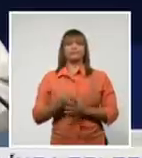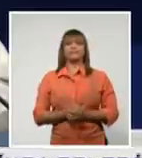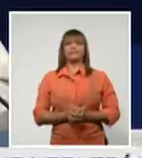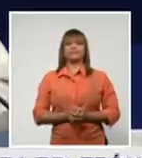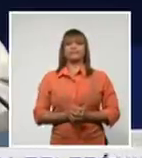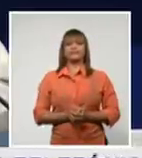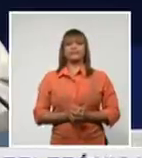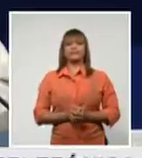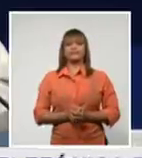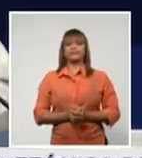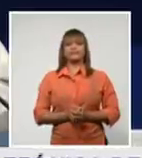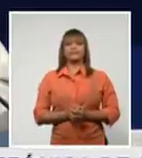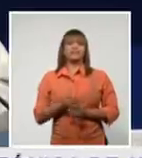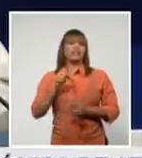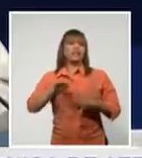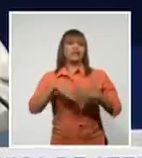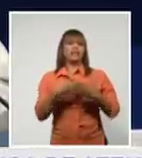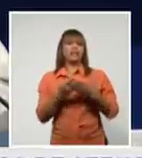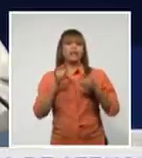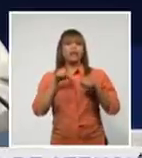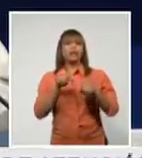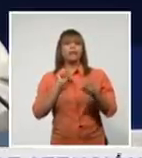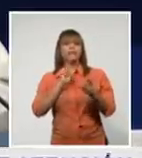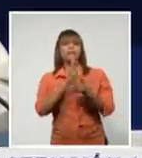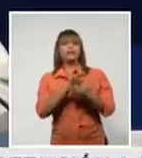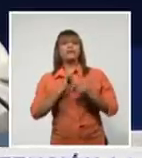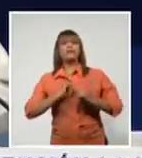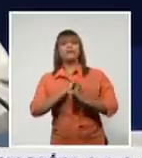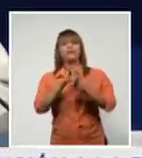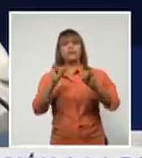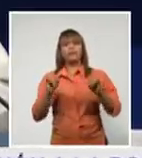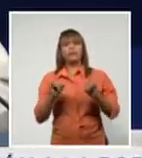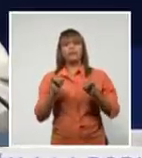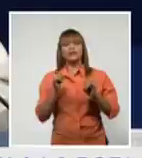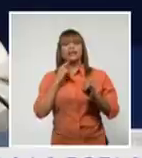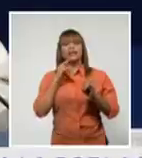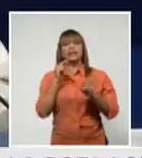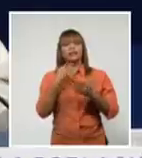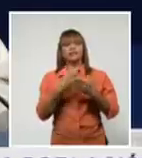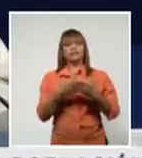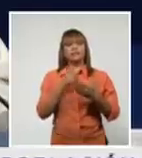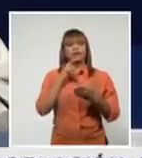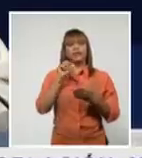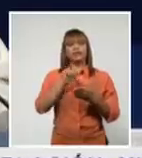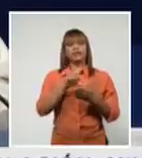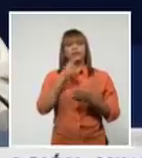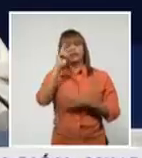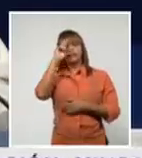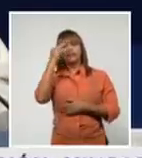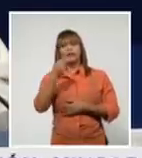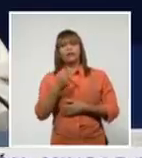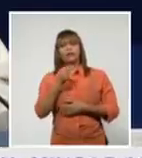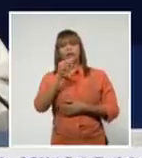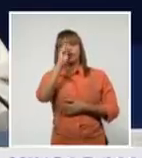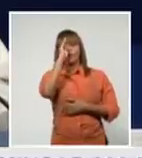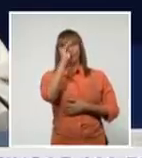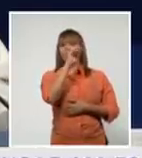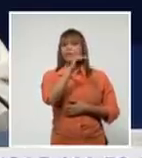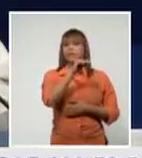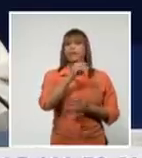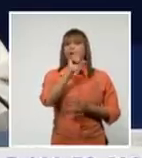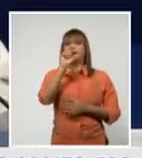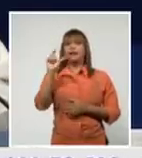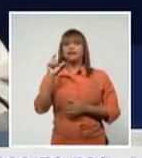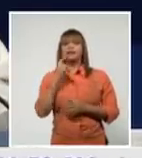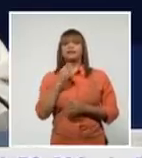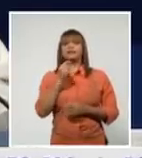hoy comenzamos informando que en nuestras instituciones de salud hay hospitales, hay centros de